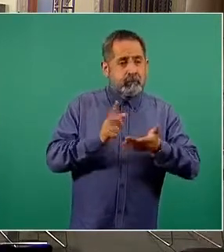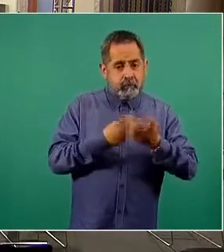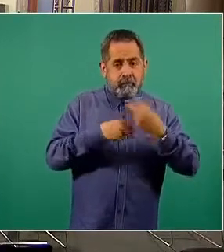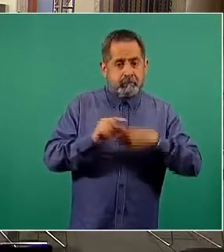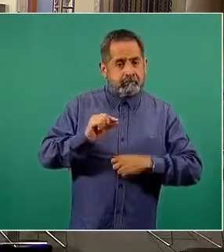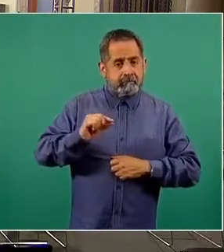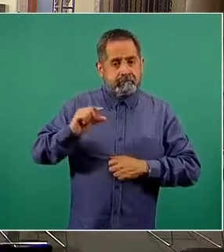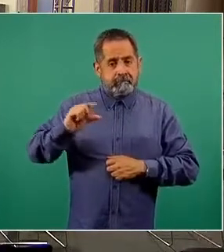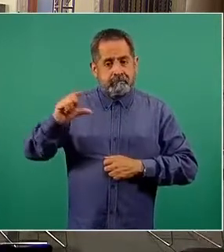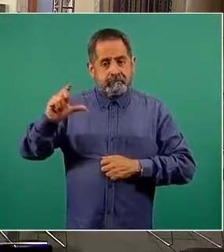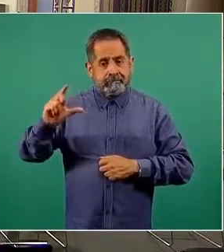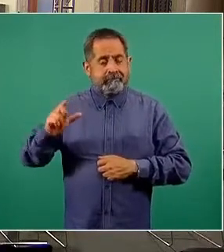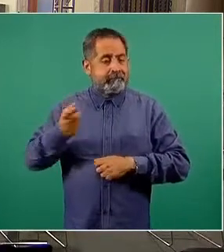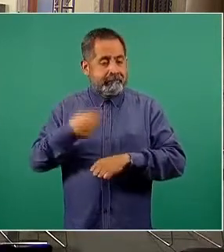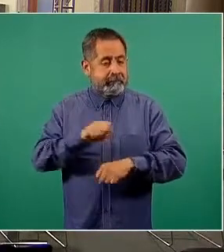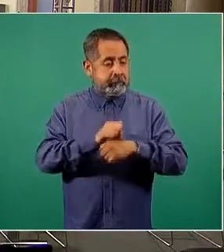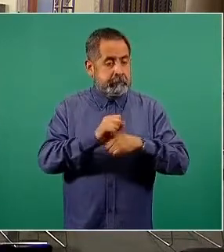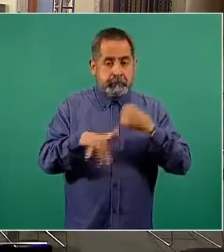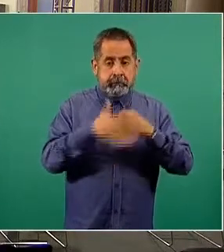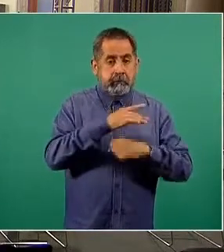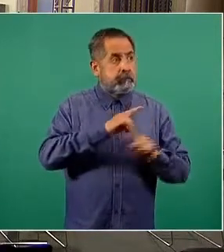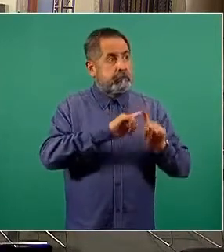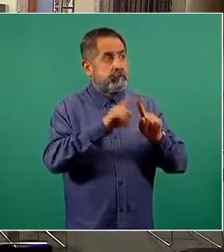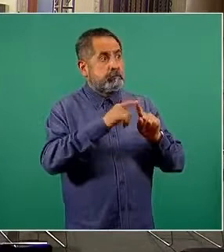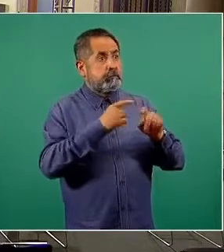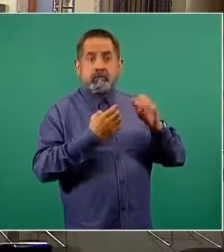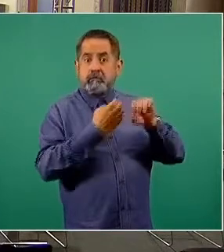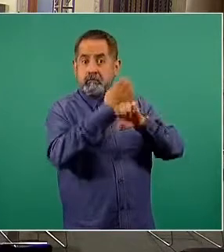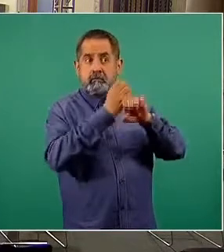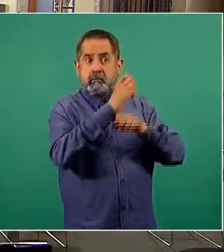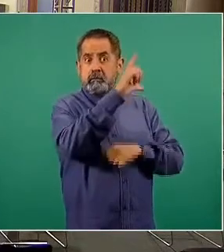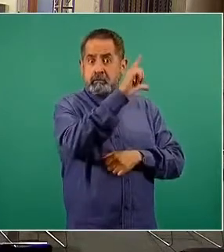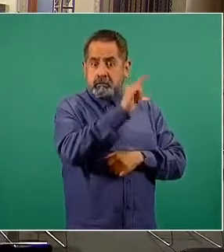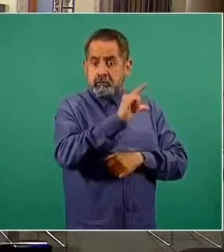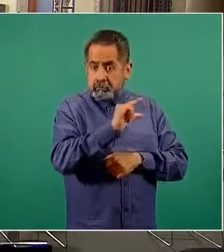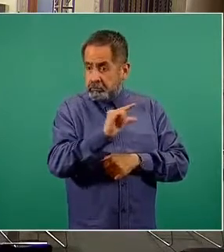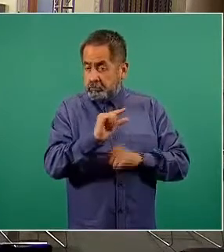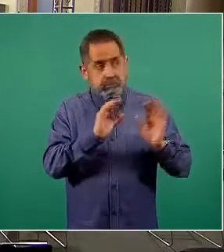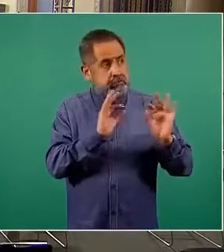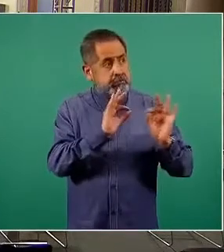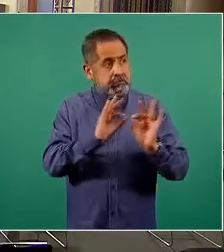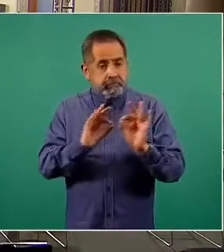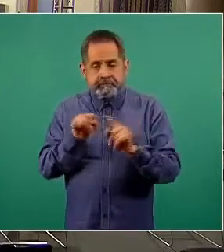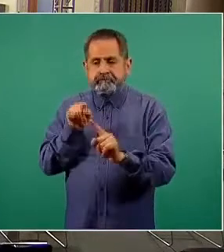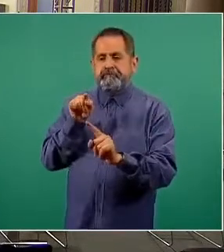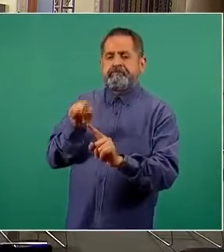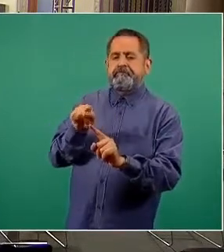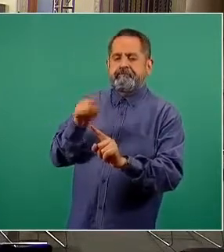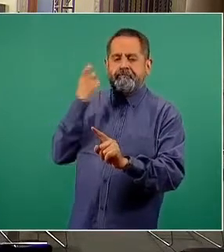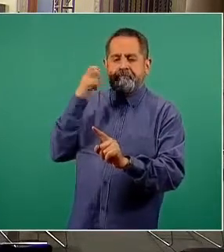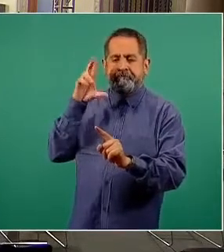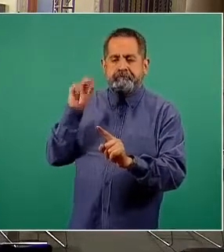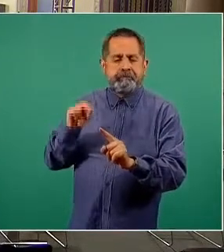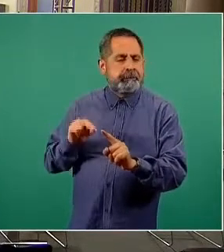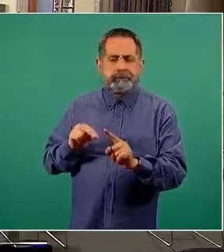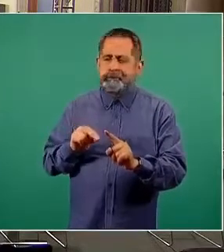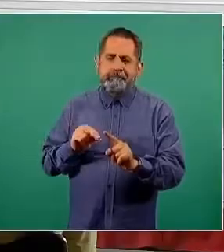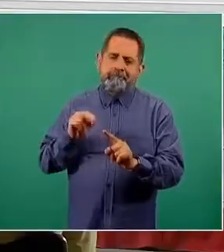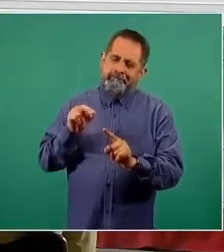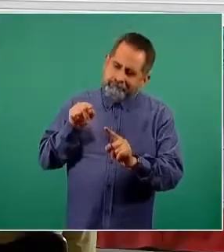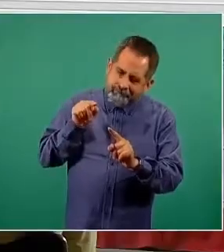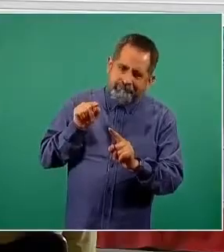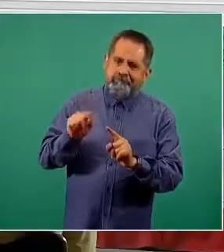en la semana 15, cuando todas las demás entidades están habiendo un descenso o una estabilidad, Quintana Roo todavía